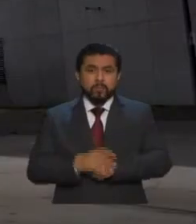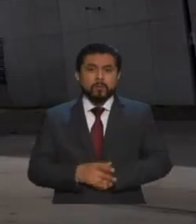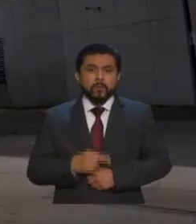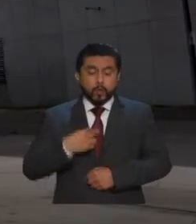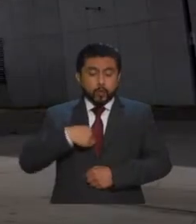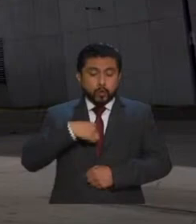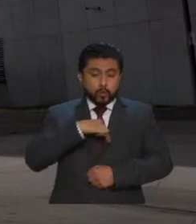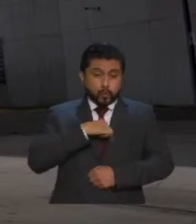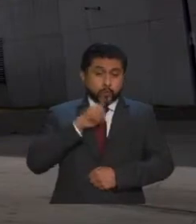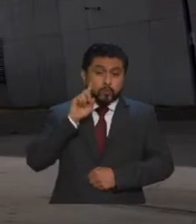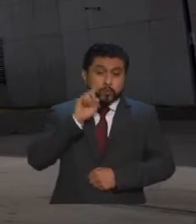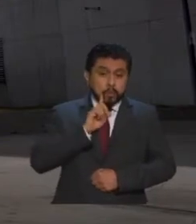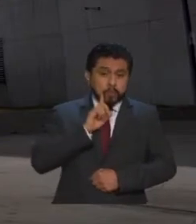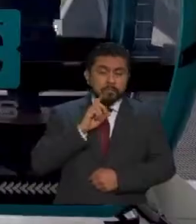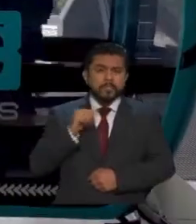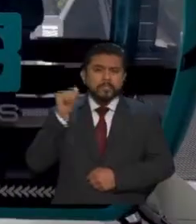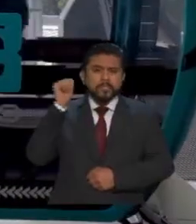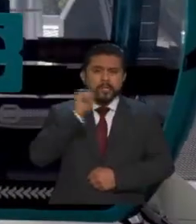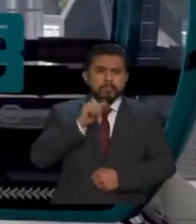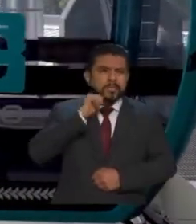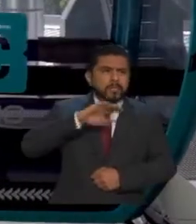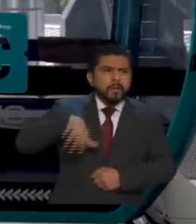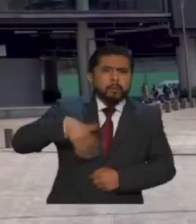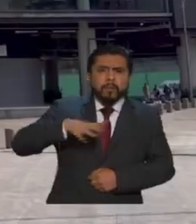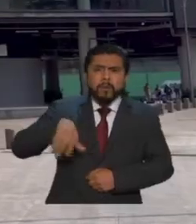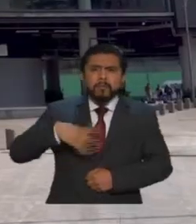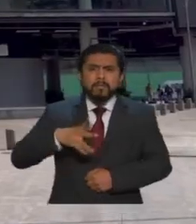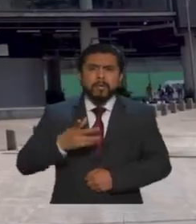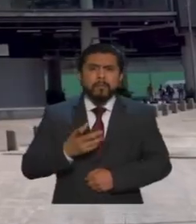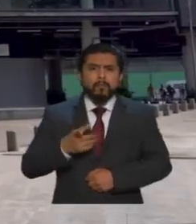Para nosotras como mujeres siempre buscamos seguridad.